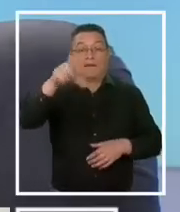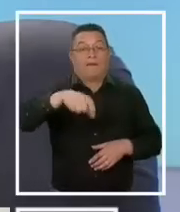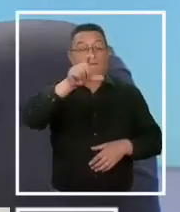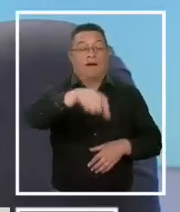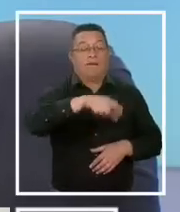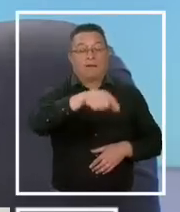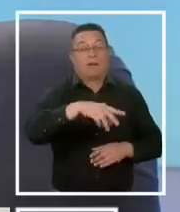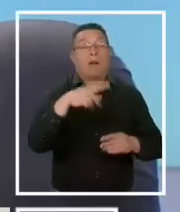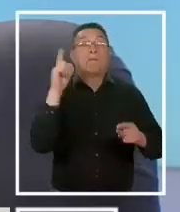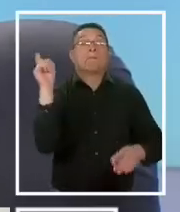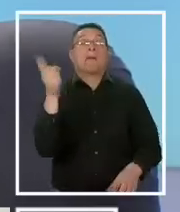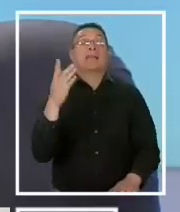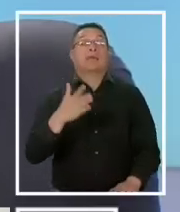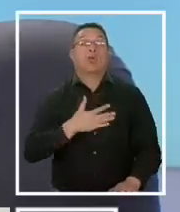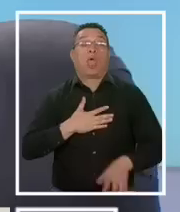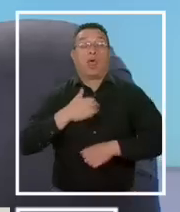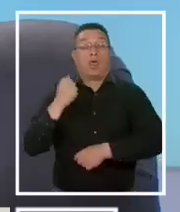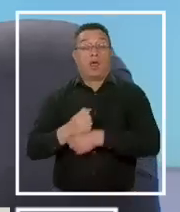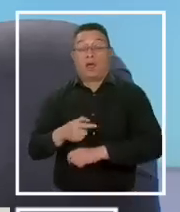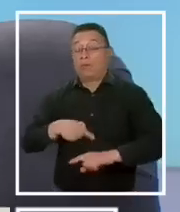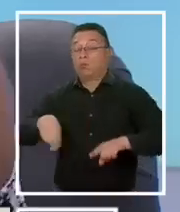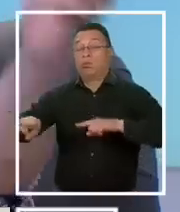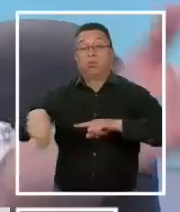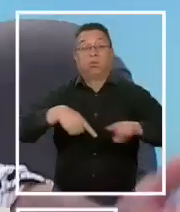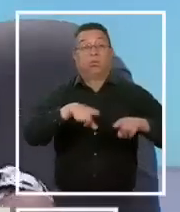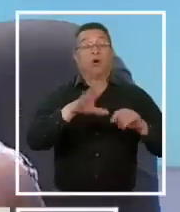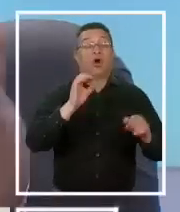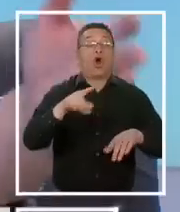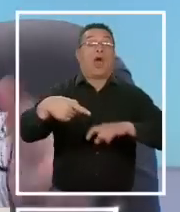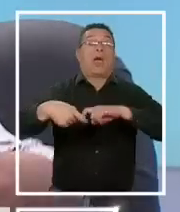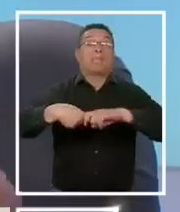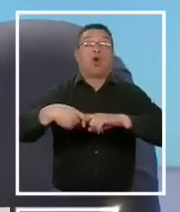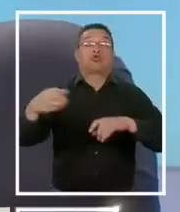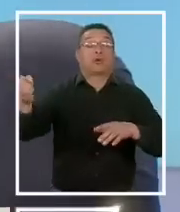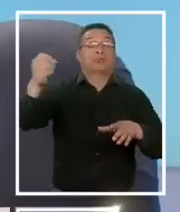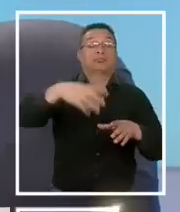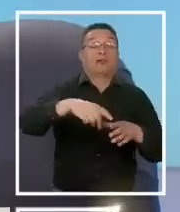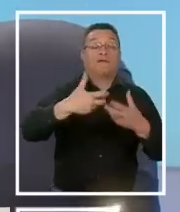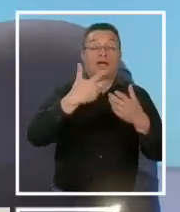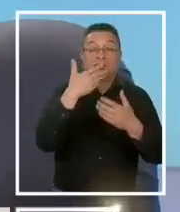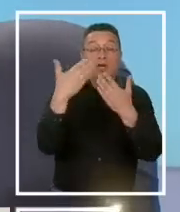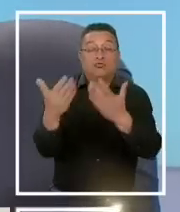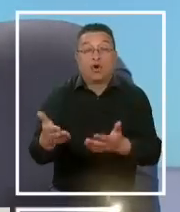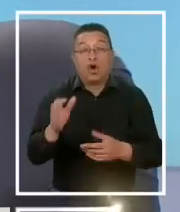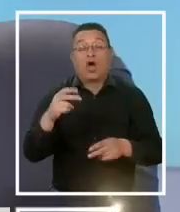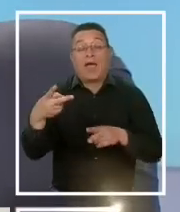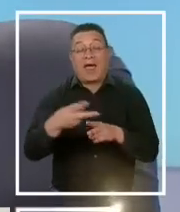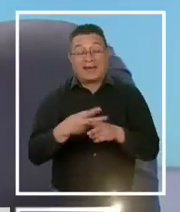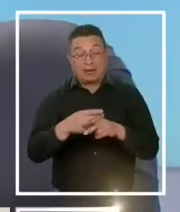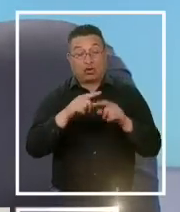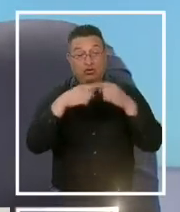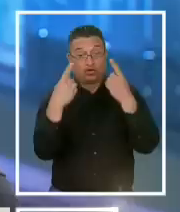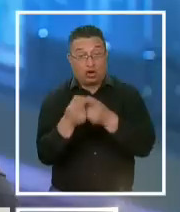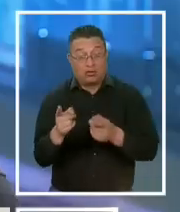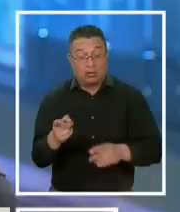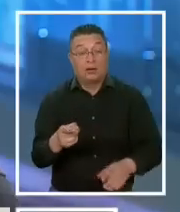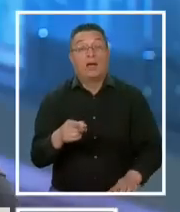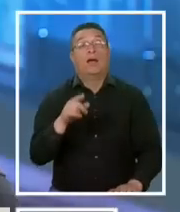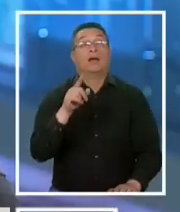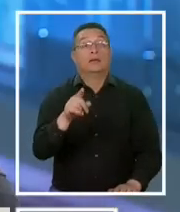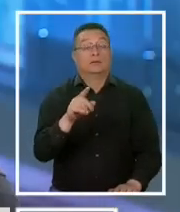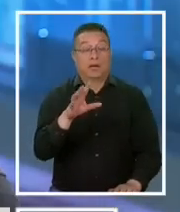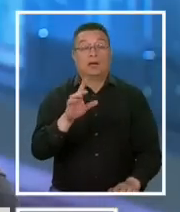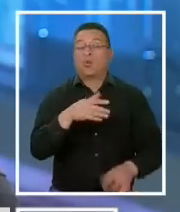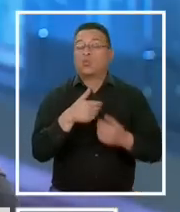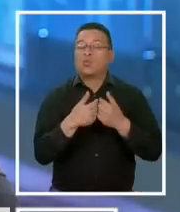digamos para causas particulares para para circular o para que la señora pone la bencina etcétera y en el caso de los arriendos Mira el Ministerio Público